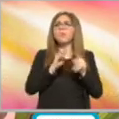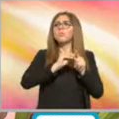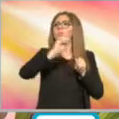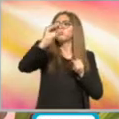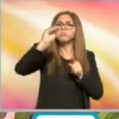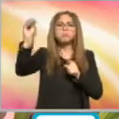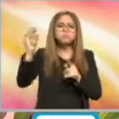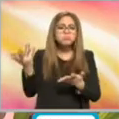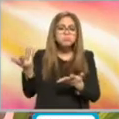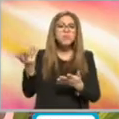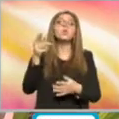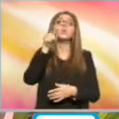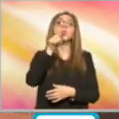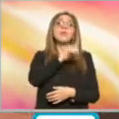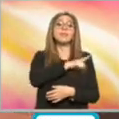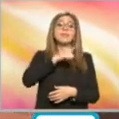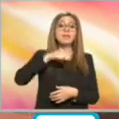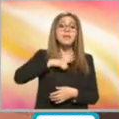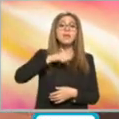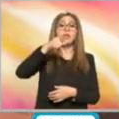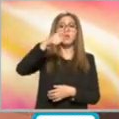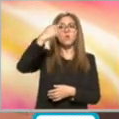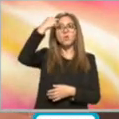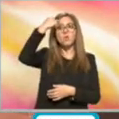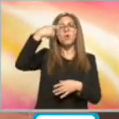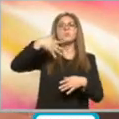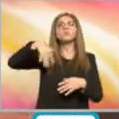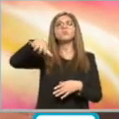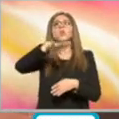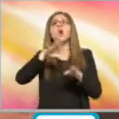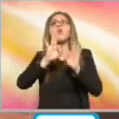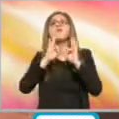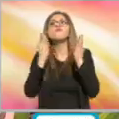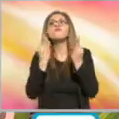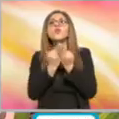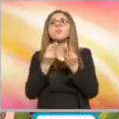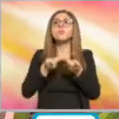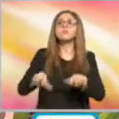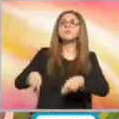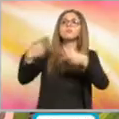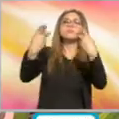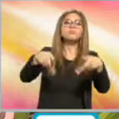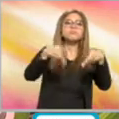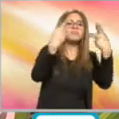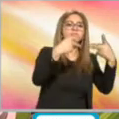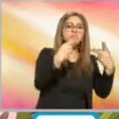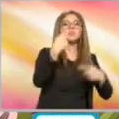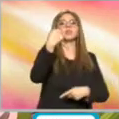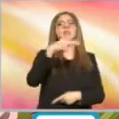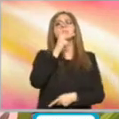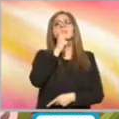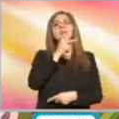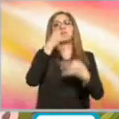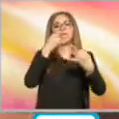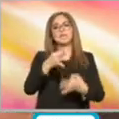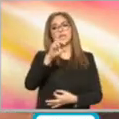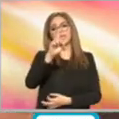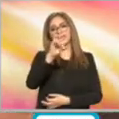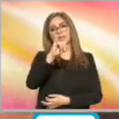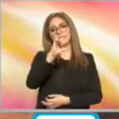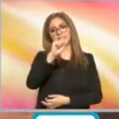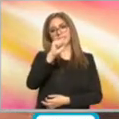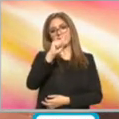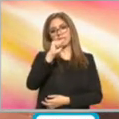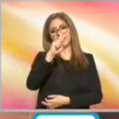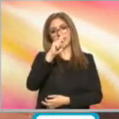Exacto. Tienes que buscar diferentes canales para hacer llegar tu producto. La distribución es la manera en cómo haces llegar el producto a tu cliente.